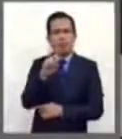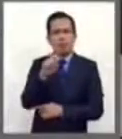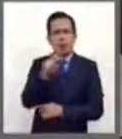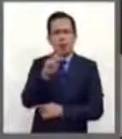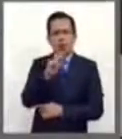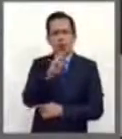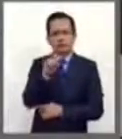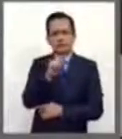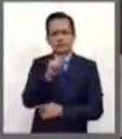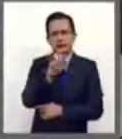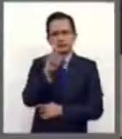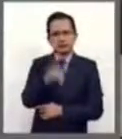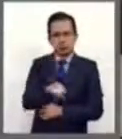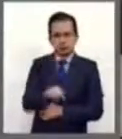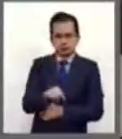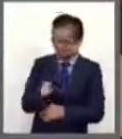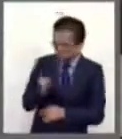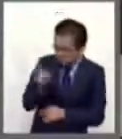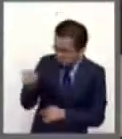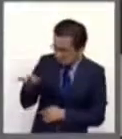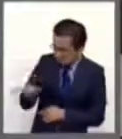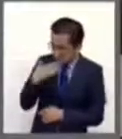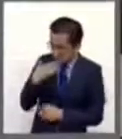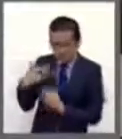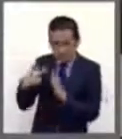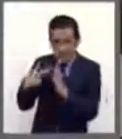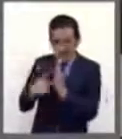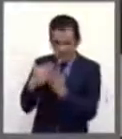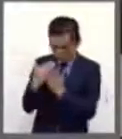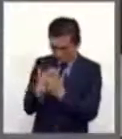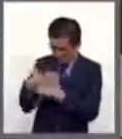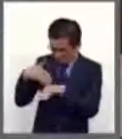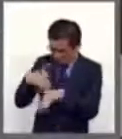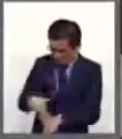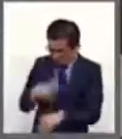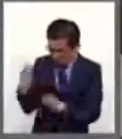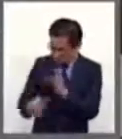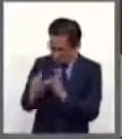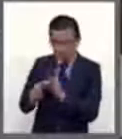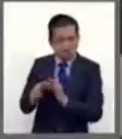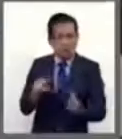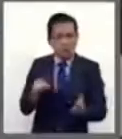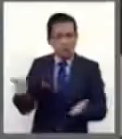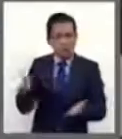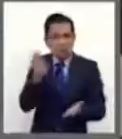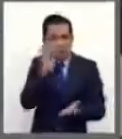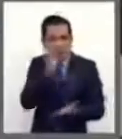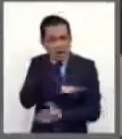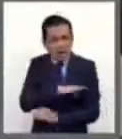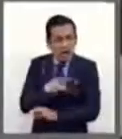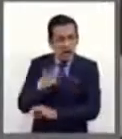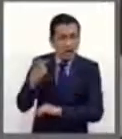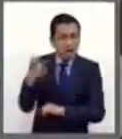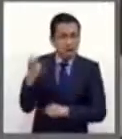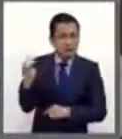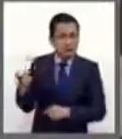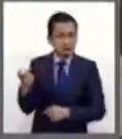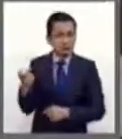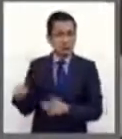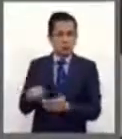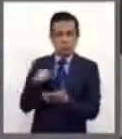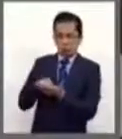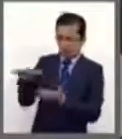cumple de ninguna manera con las normas establecidas, incluso en el